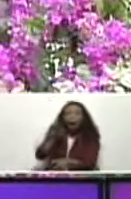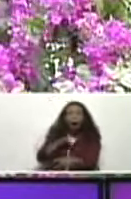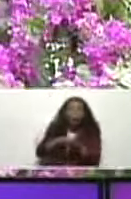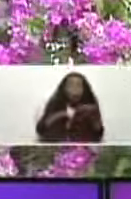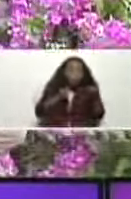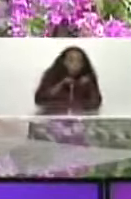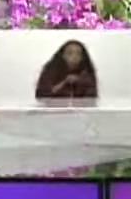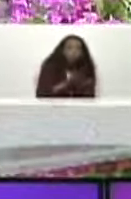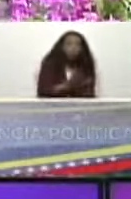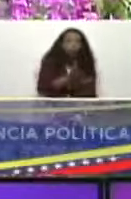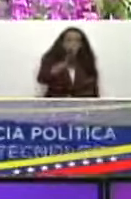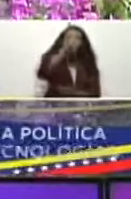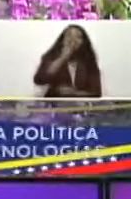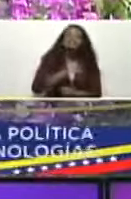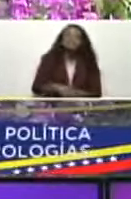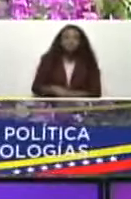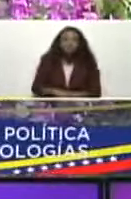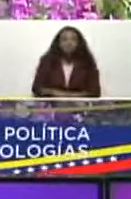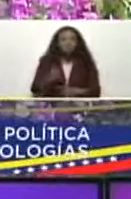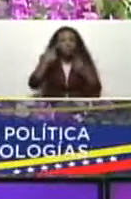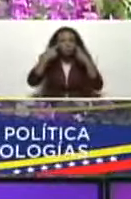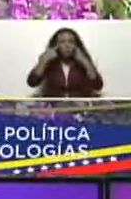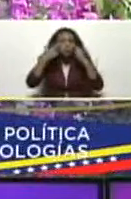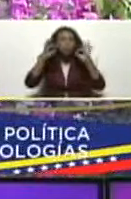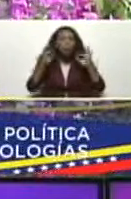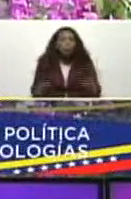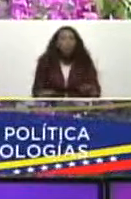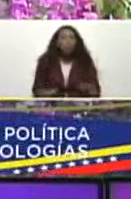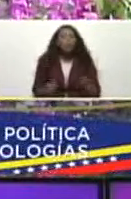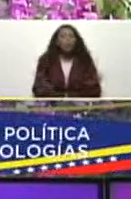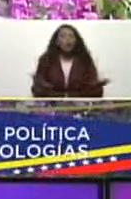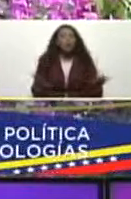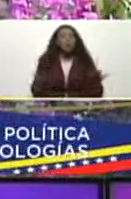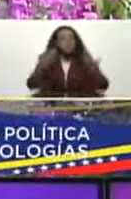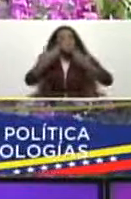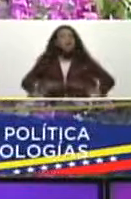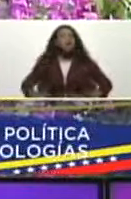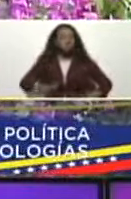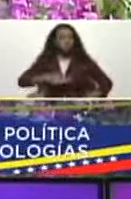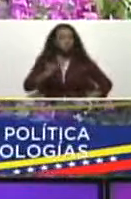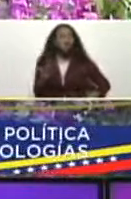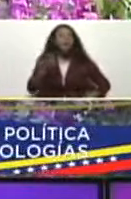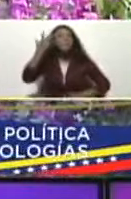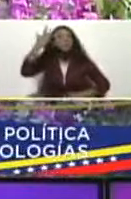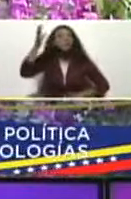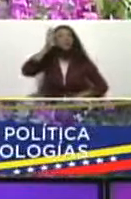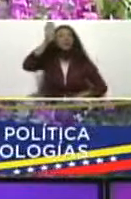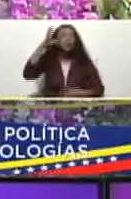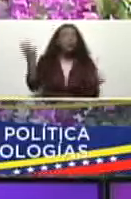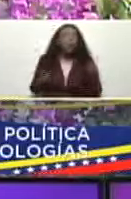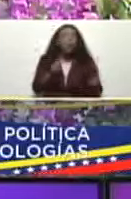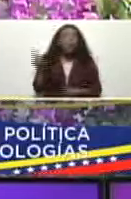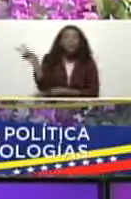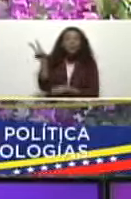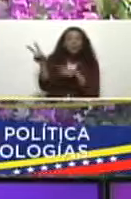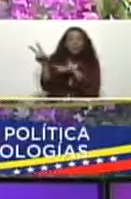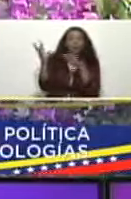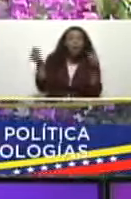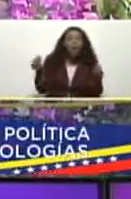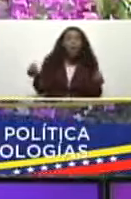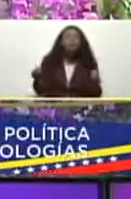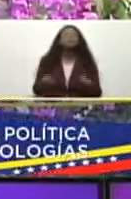camino que nos pone en muy buenas condiciones para pensar el futuro, para planificar el